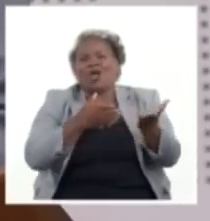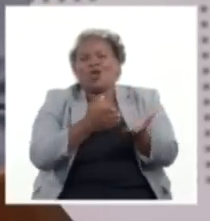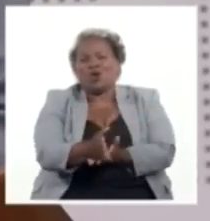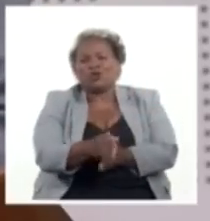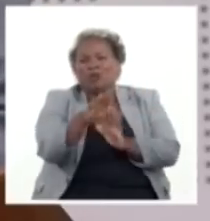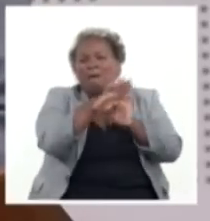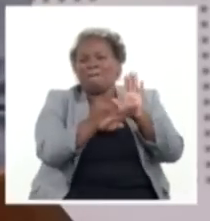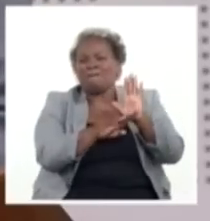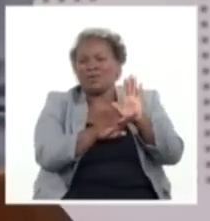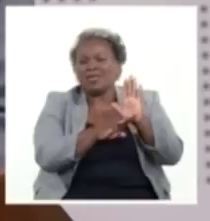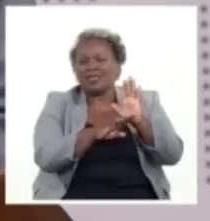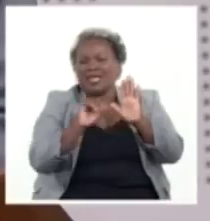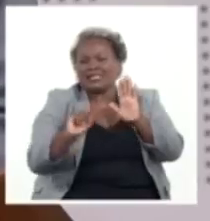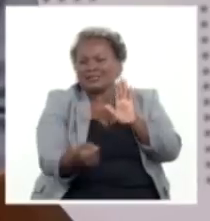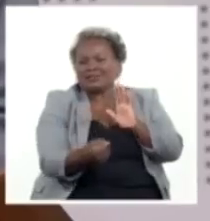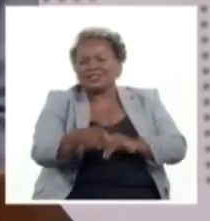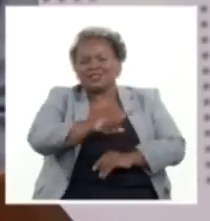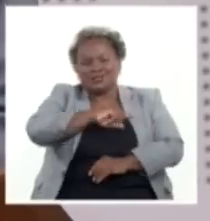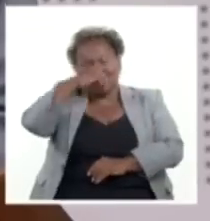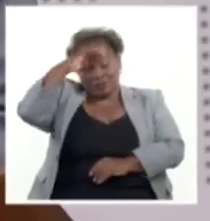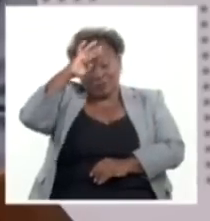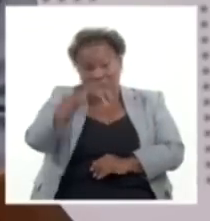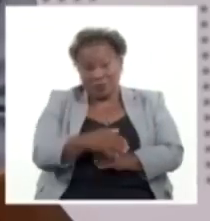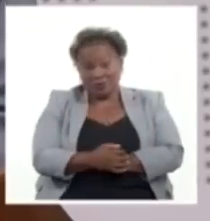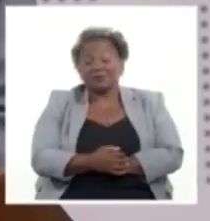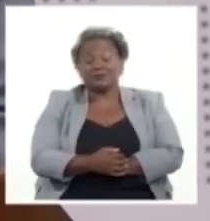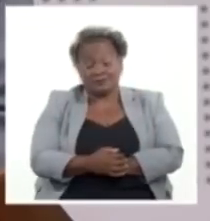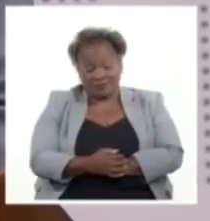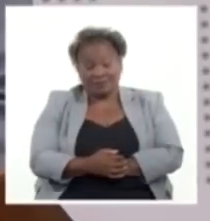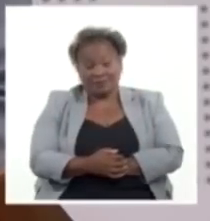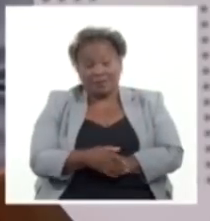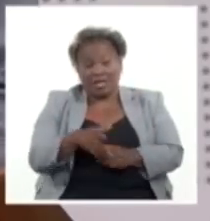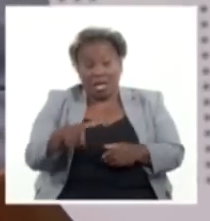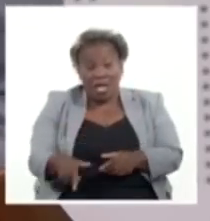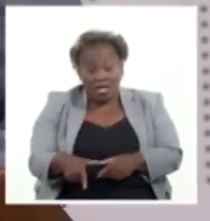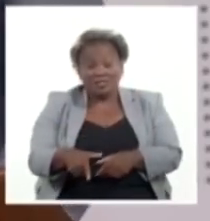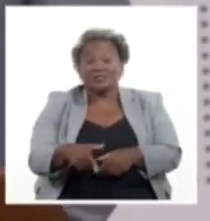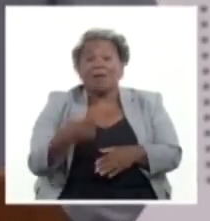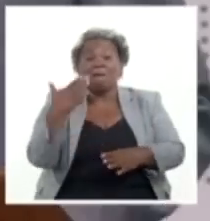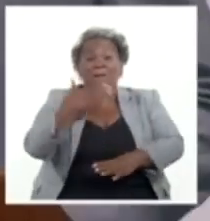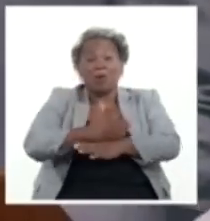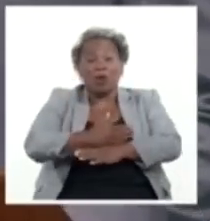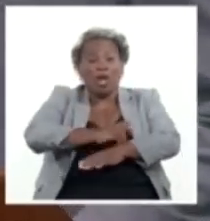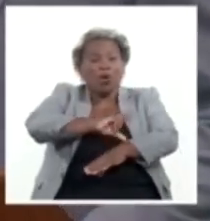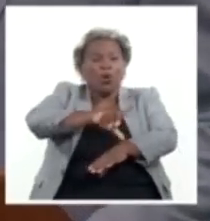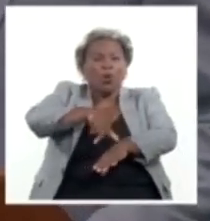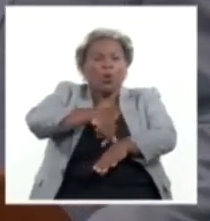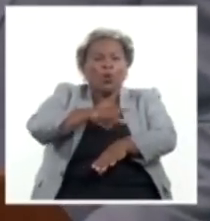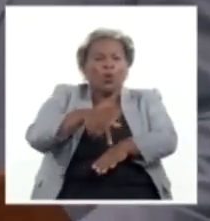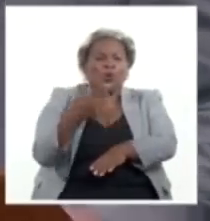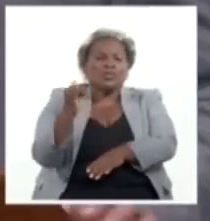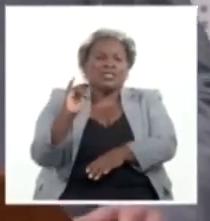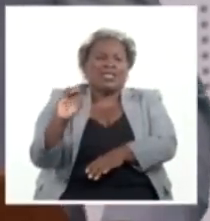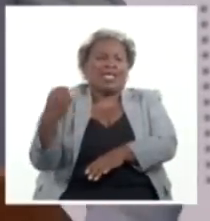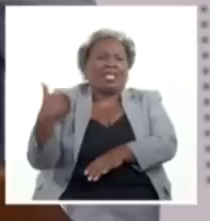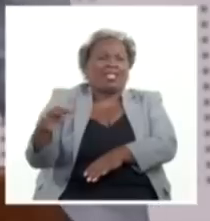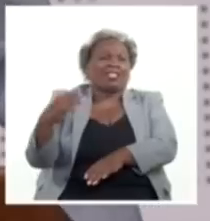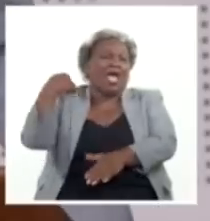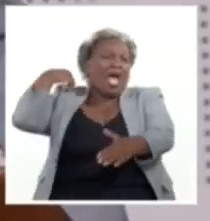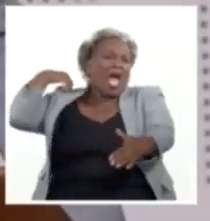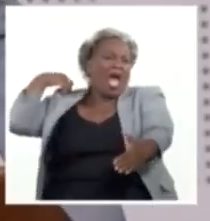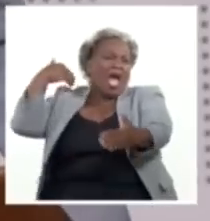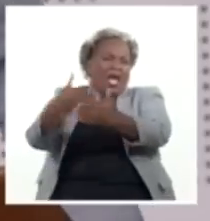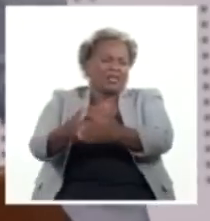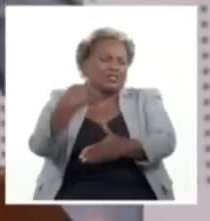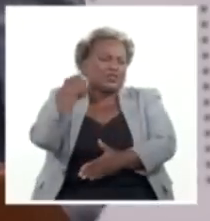medidas económicas coercitivas más abarcador y prolongado que haya conocido la historia. Sin